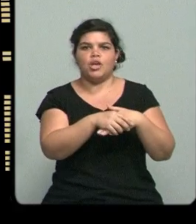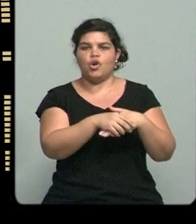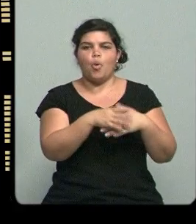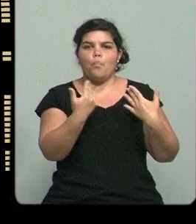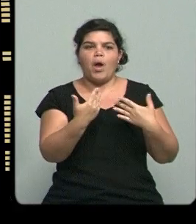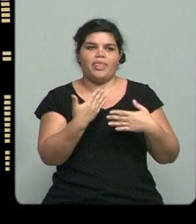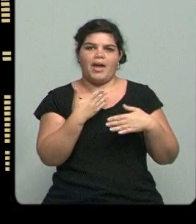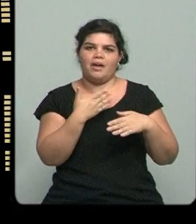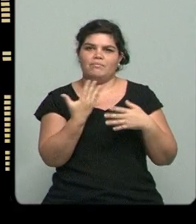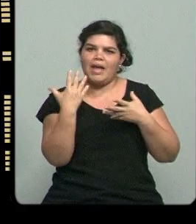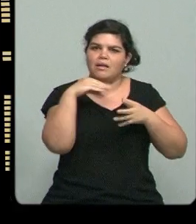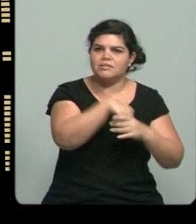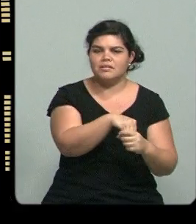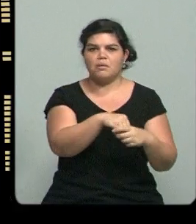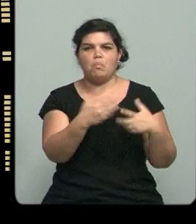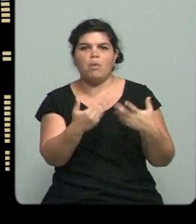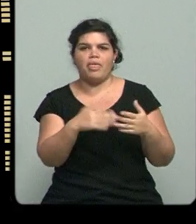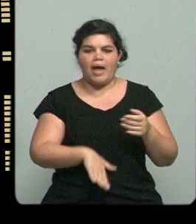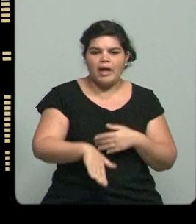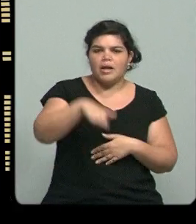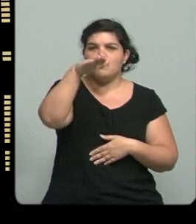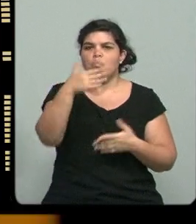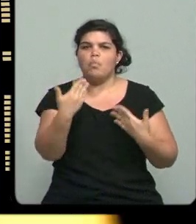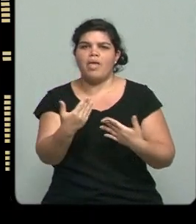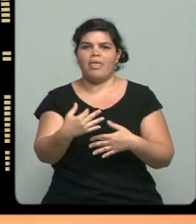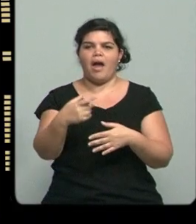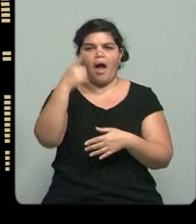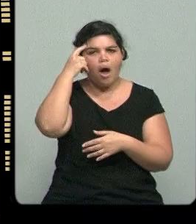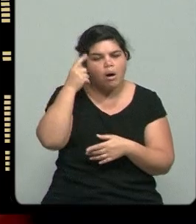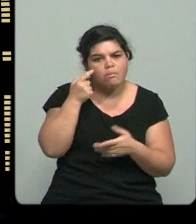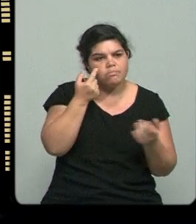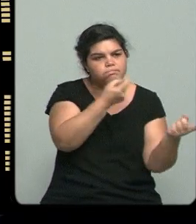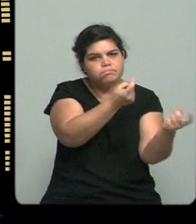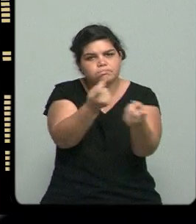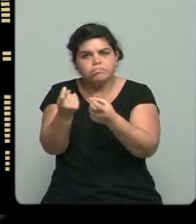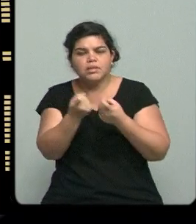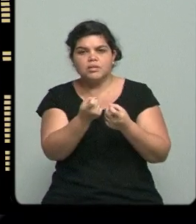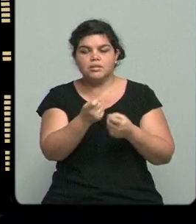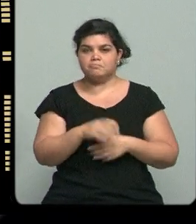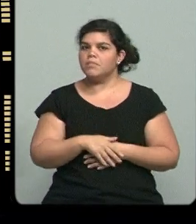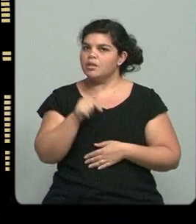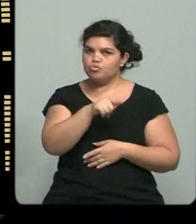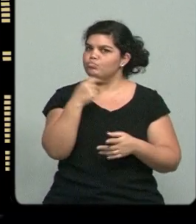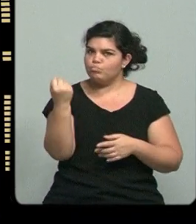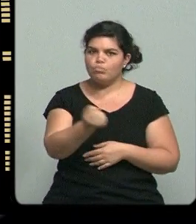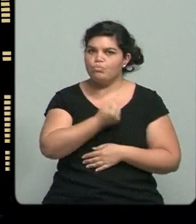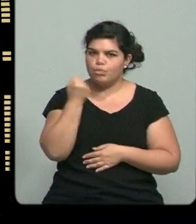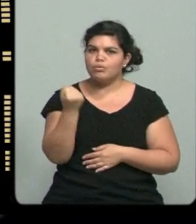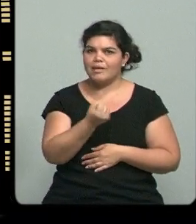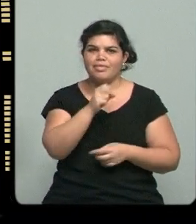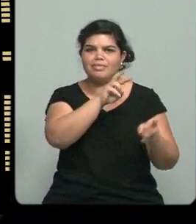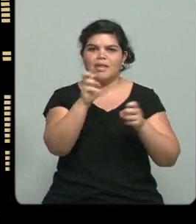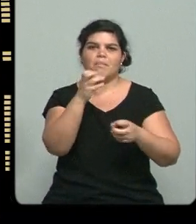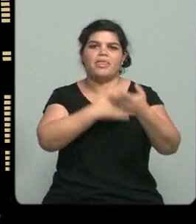posibilidades, crecer, educarse. Es fundamental. En el caso de la discapacidad intelectual, y bueno,